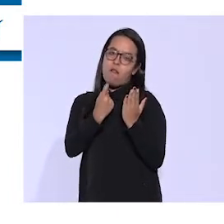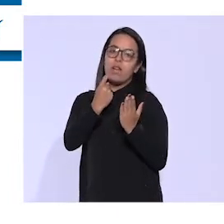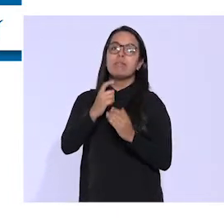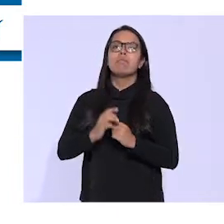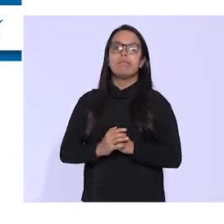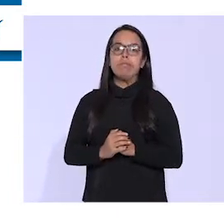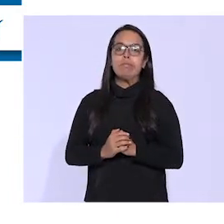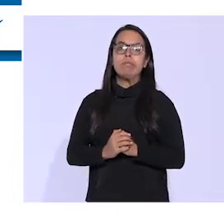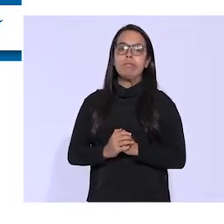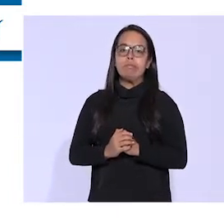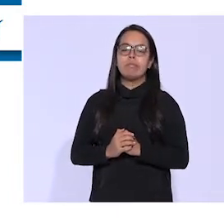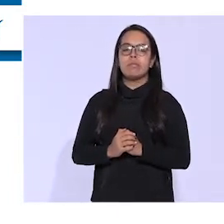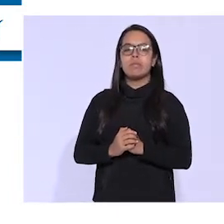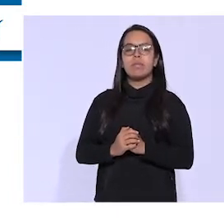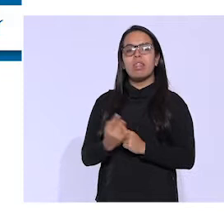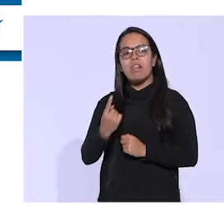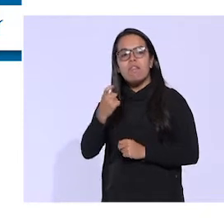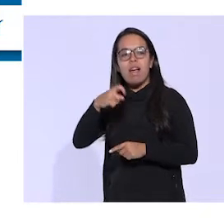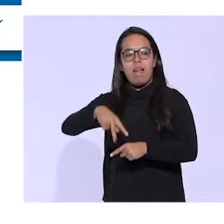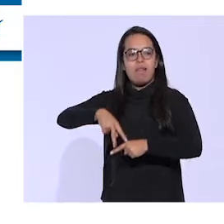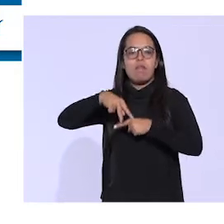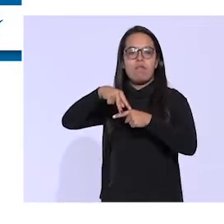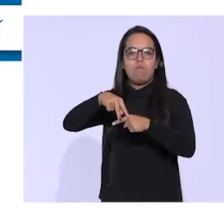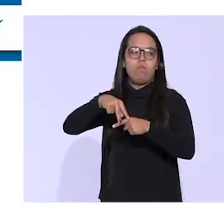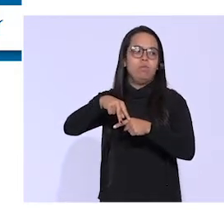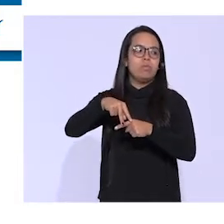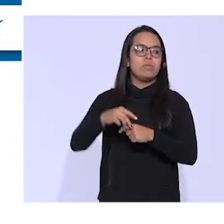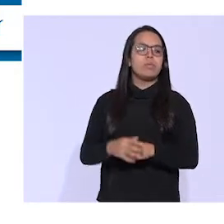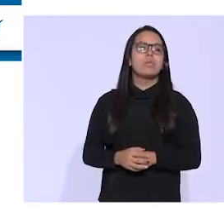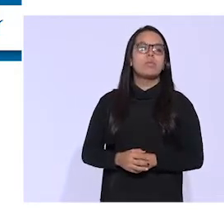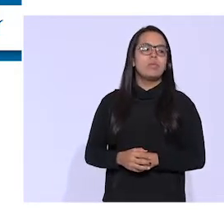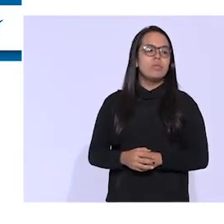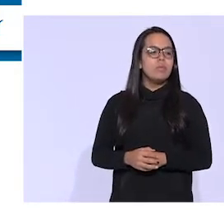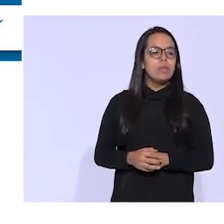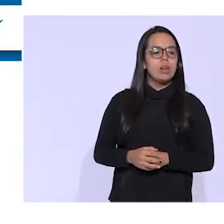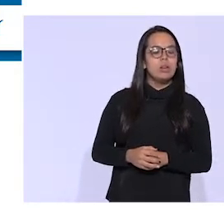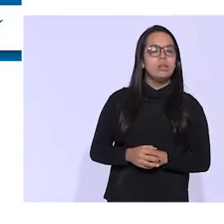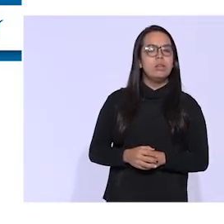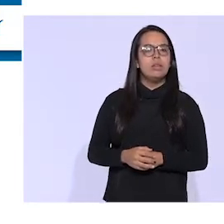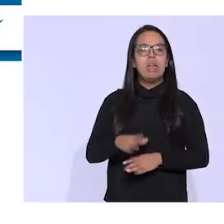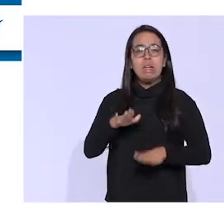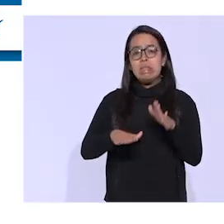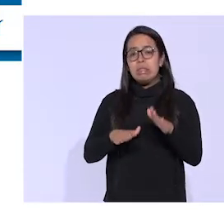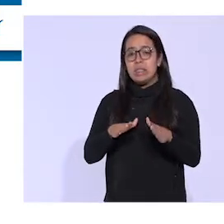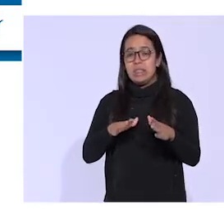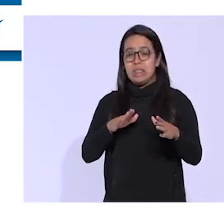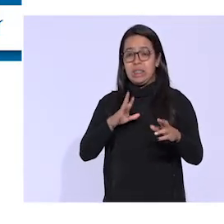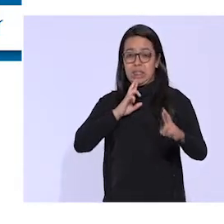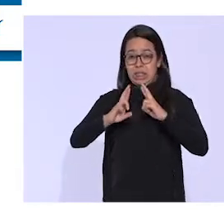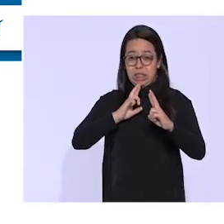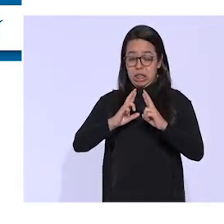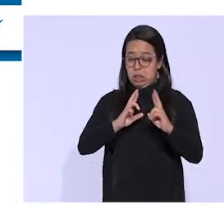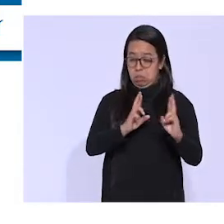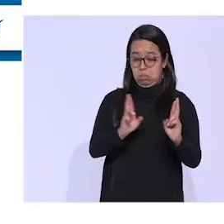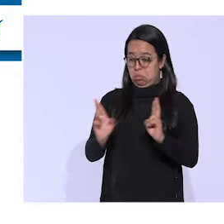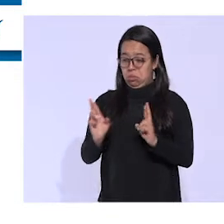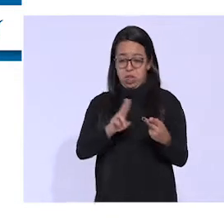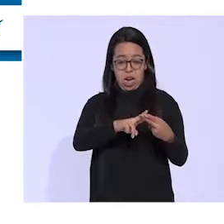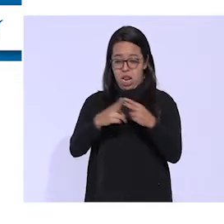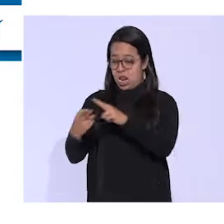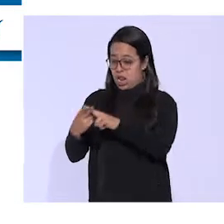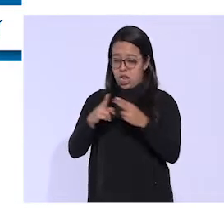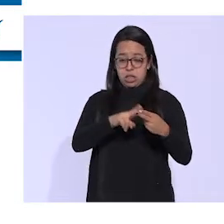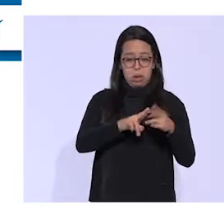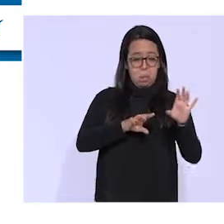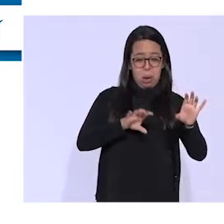En cuanto a la falta de recursos, fijaos, de manera negada no se observa una relación entre los países, en